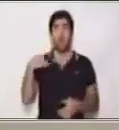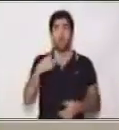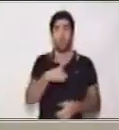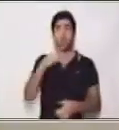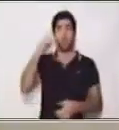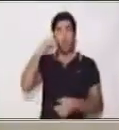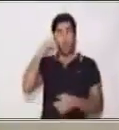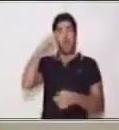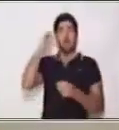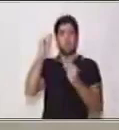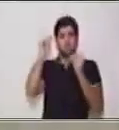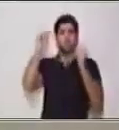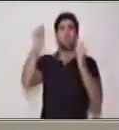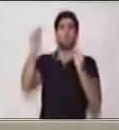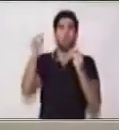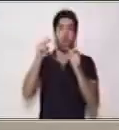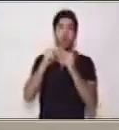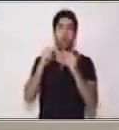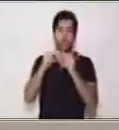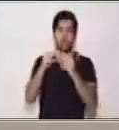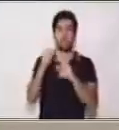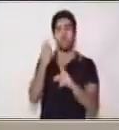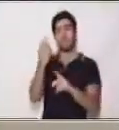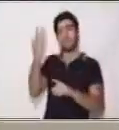nuestros conocimientos previos.